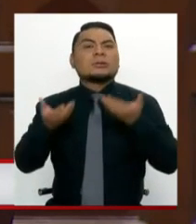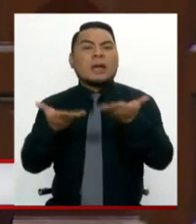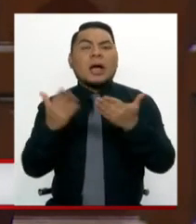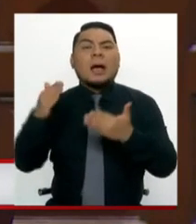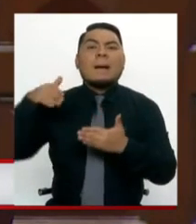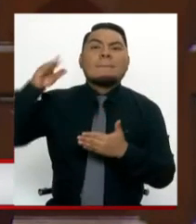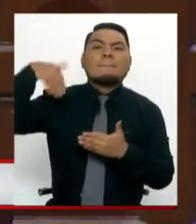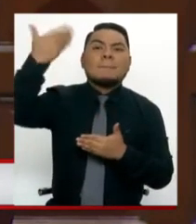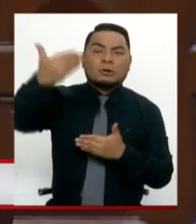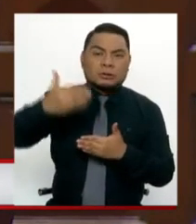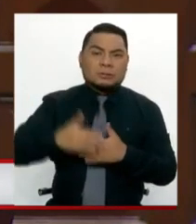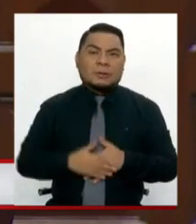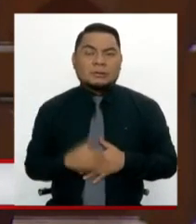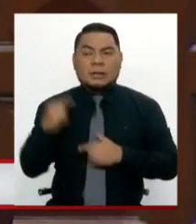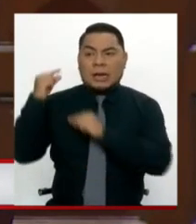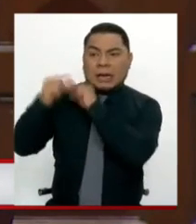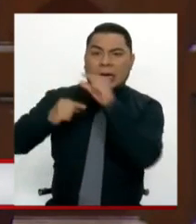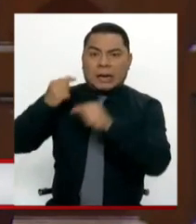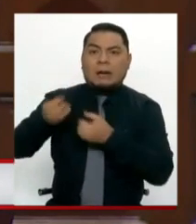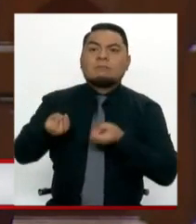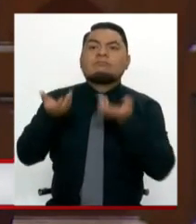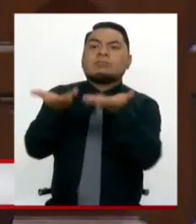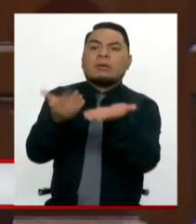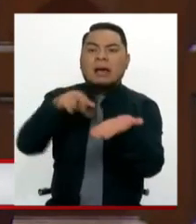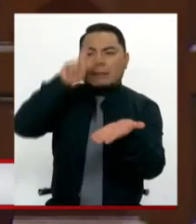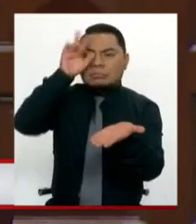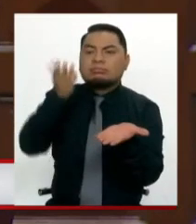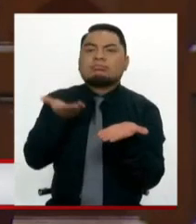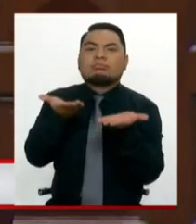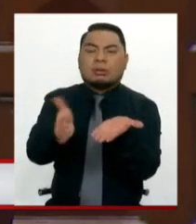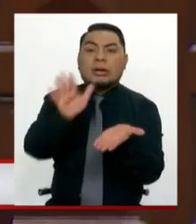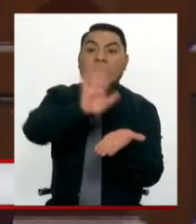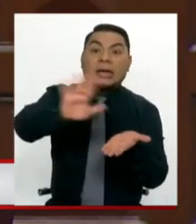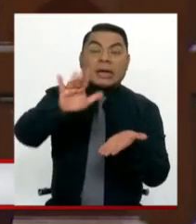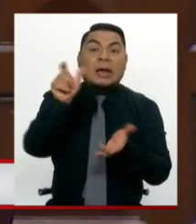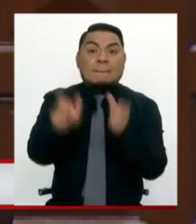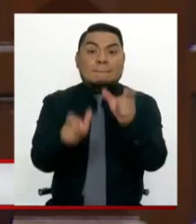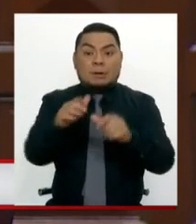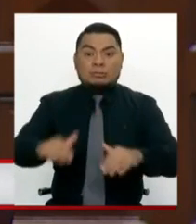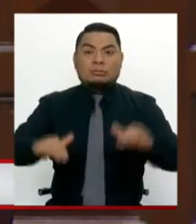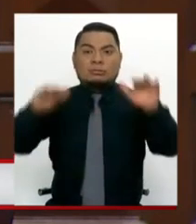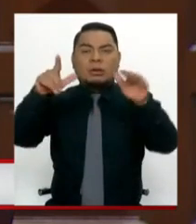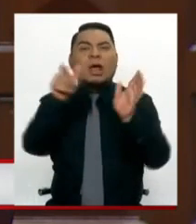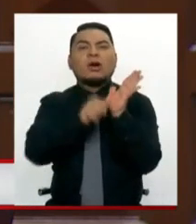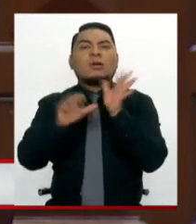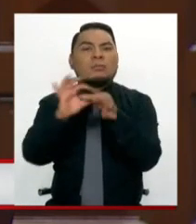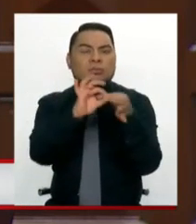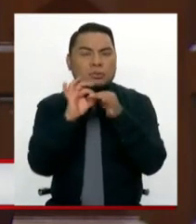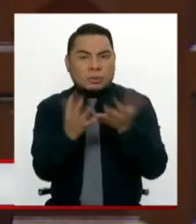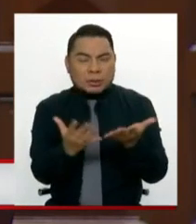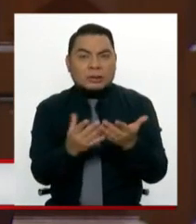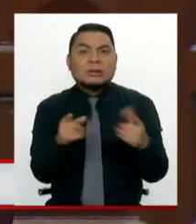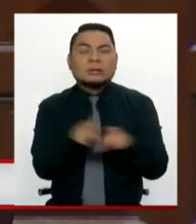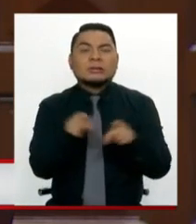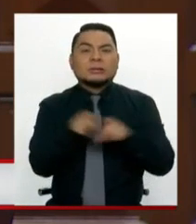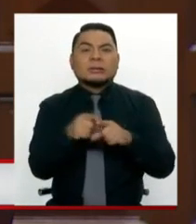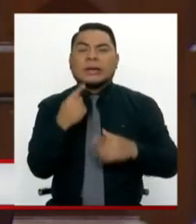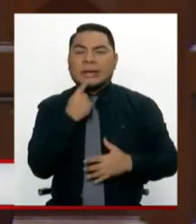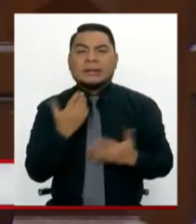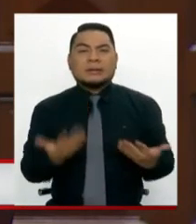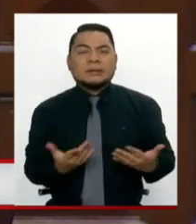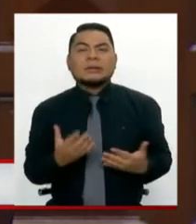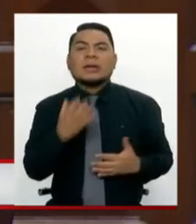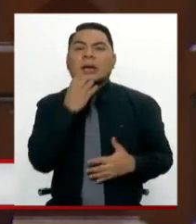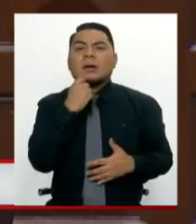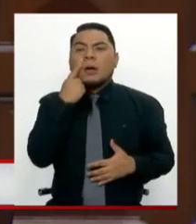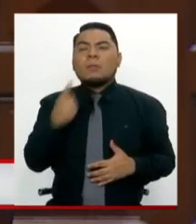las próximas generaciones un país en el que ellas se miren como hermanos y, como soñaba